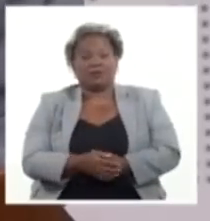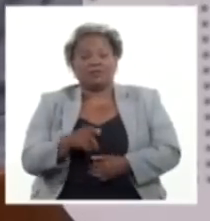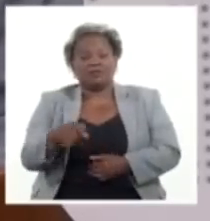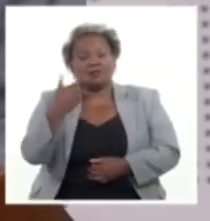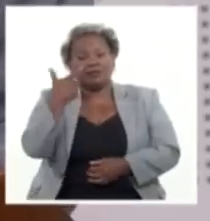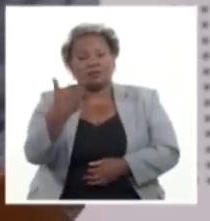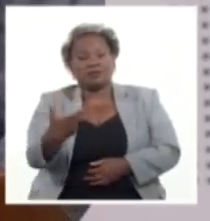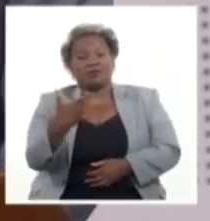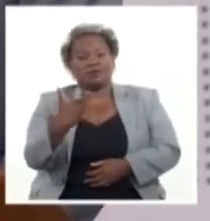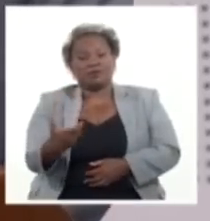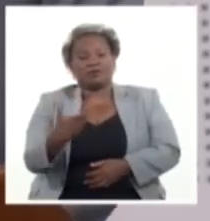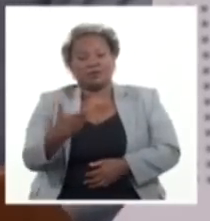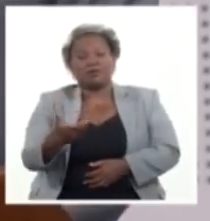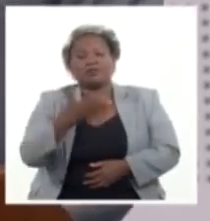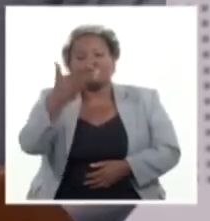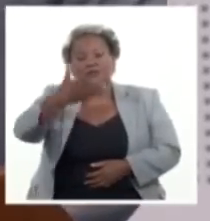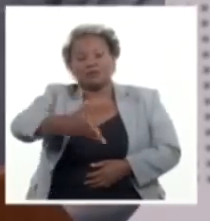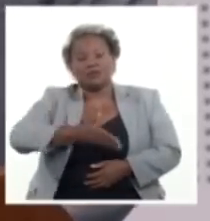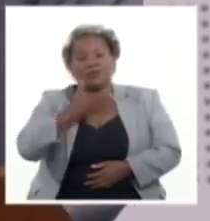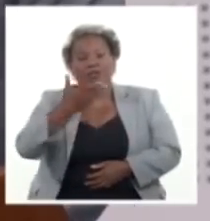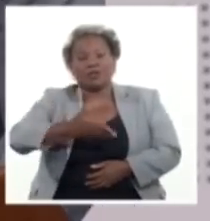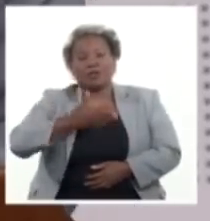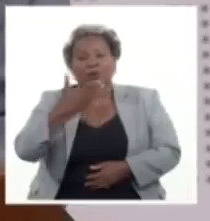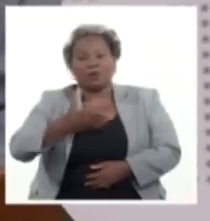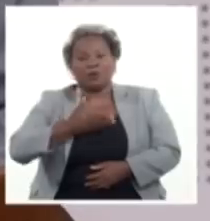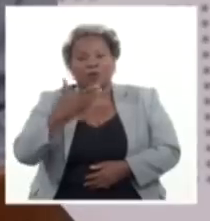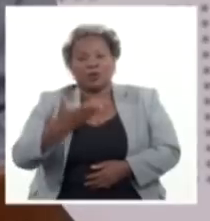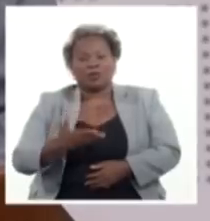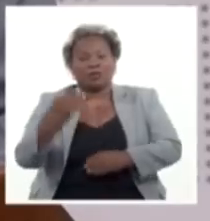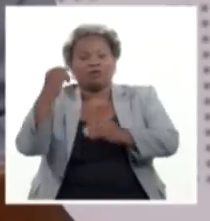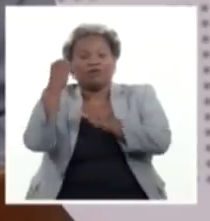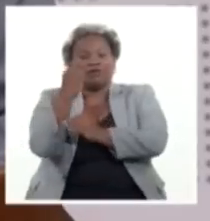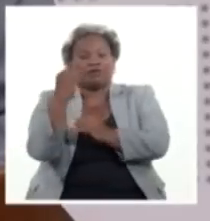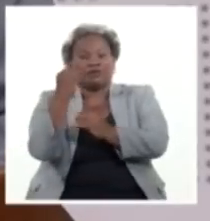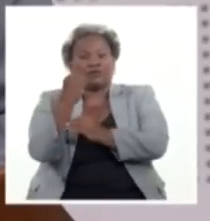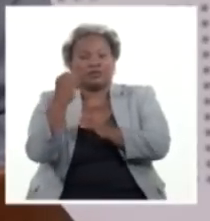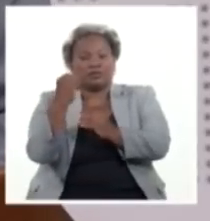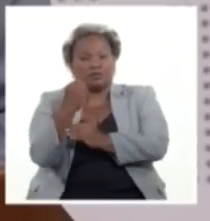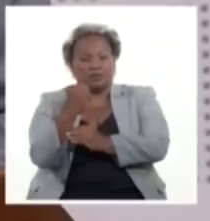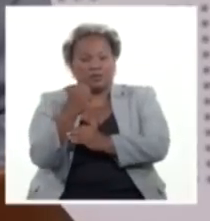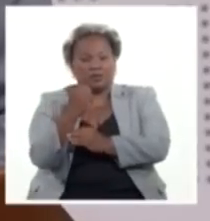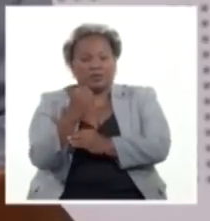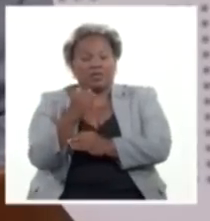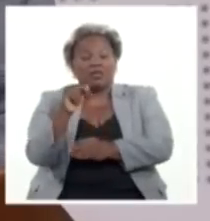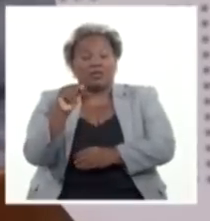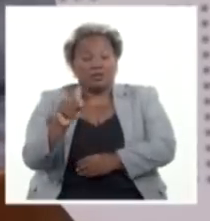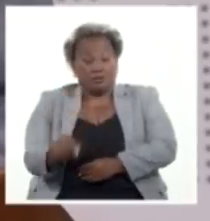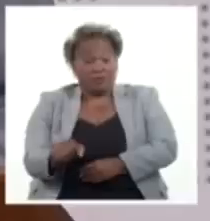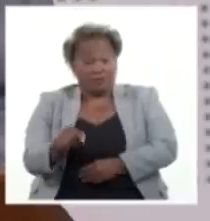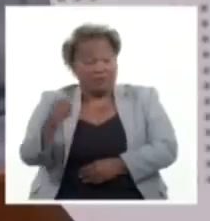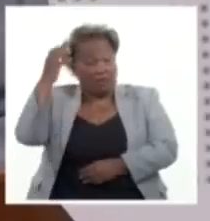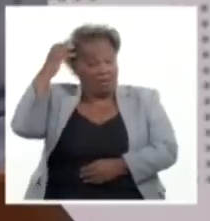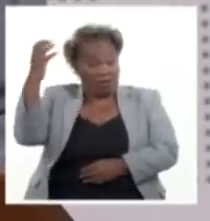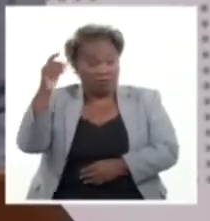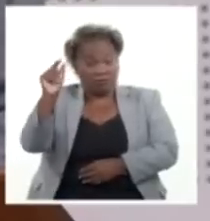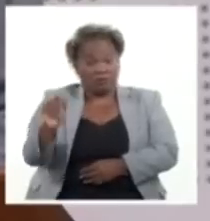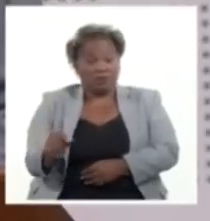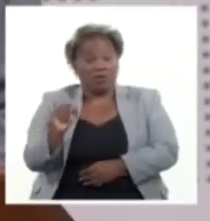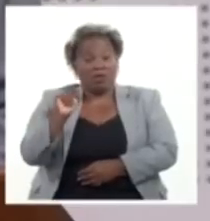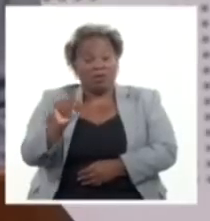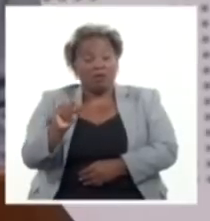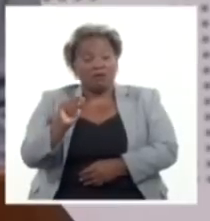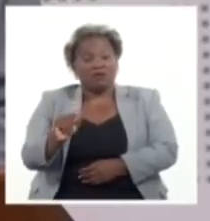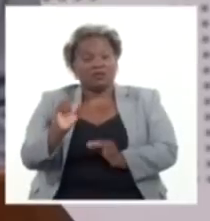importancia del mecanismo de la rendición de cuentas para el fortalecimiento de la institucionalidad, que fue un desvelo